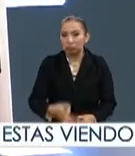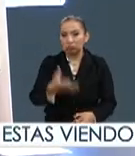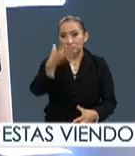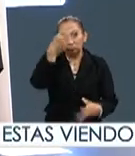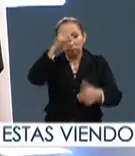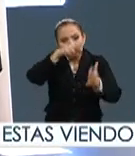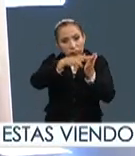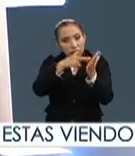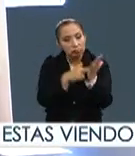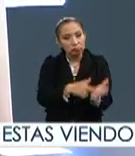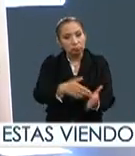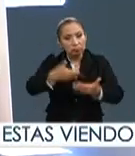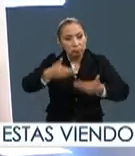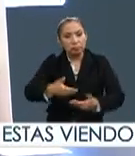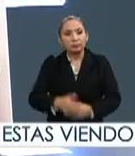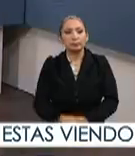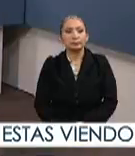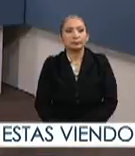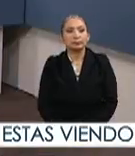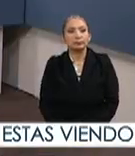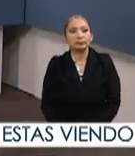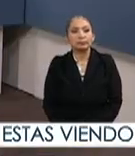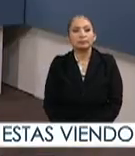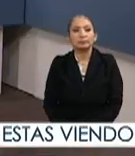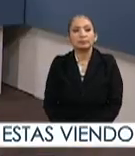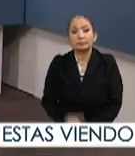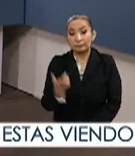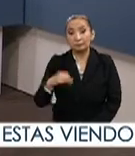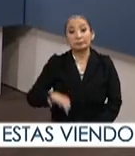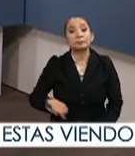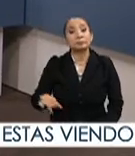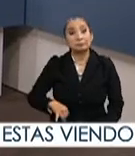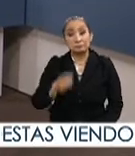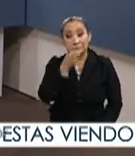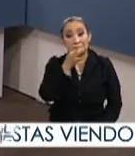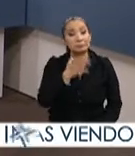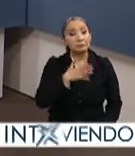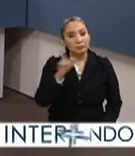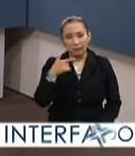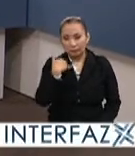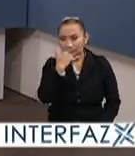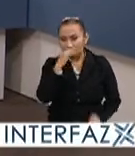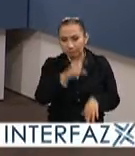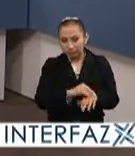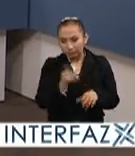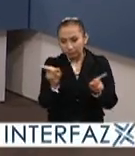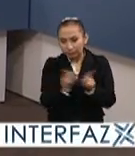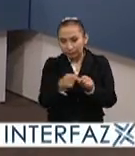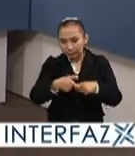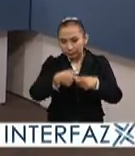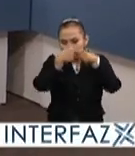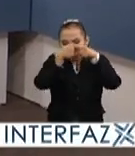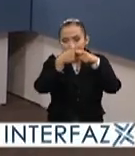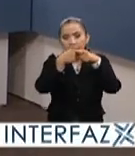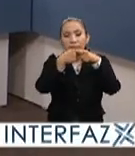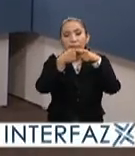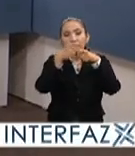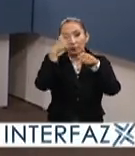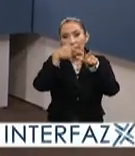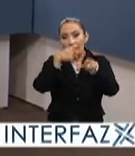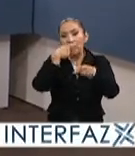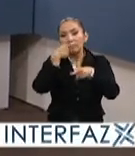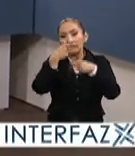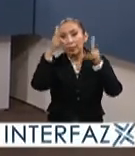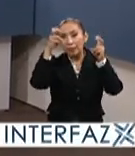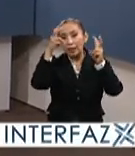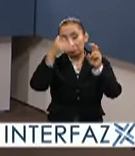formación, principios y presentación. Claro, pues es muy interesante esto que nos está comentando. Permítanos hacer una breve pausa para seguir hablando